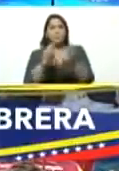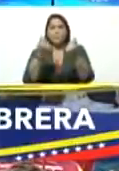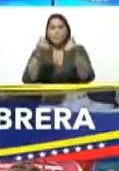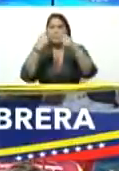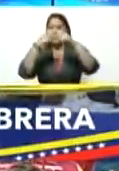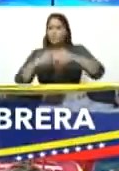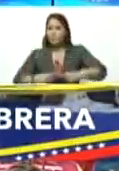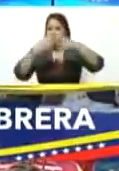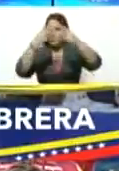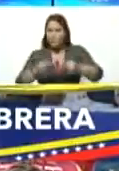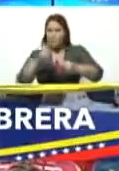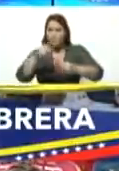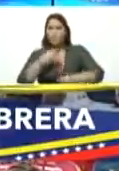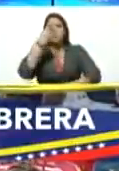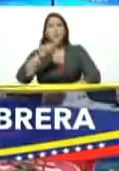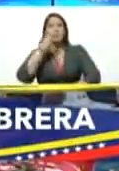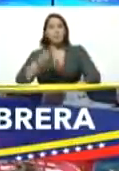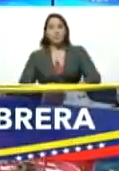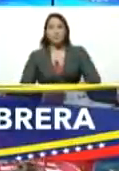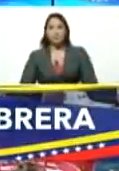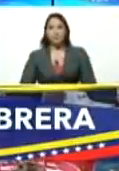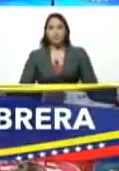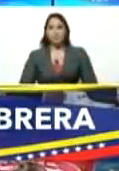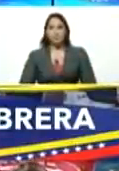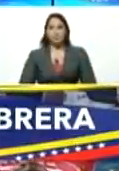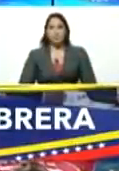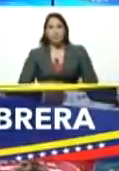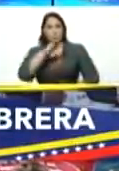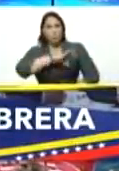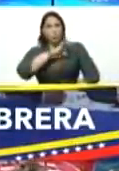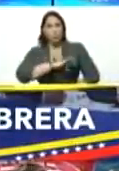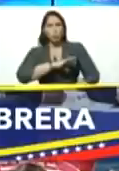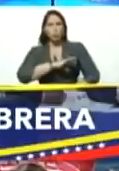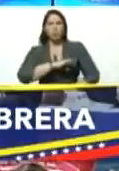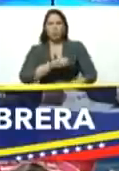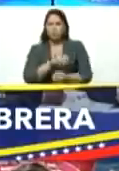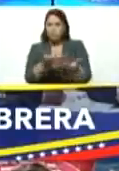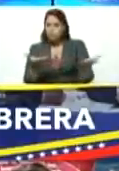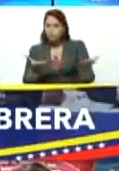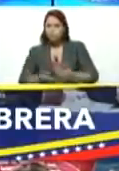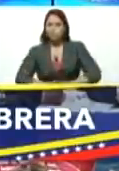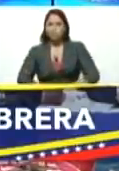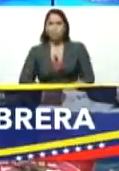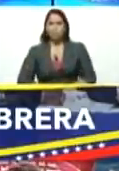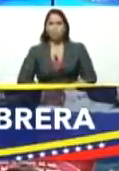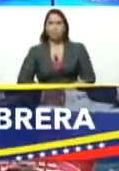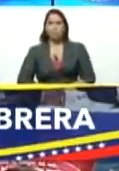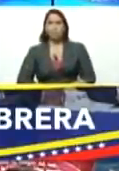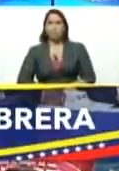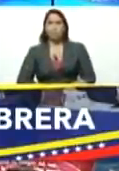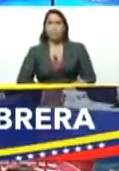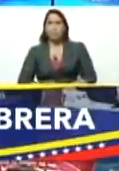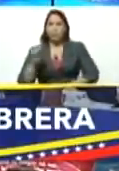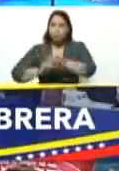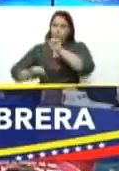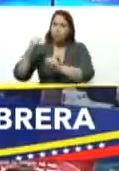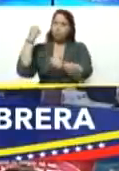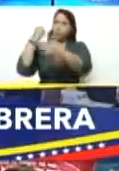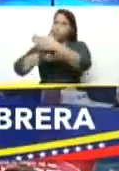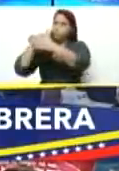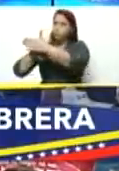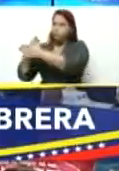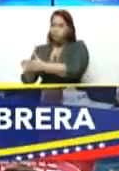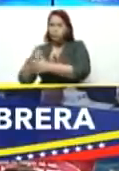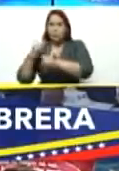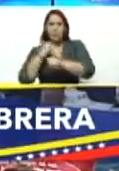de la política de la sociedad del sindicalismo del